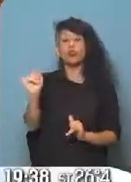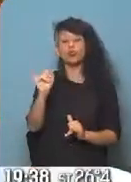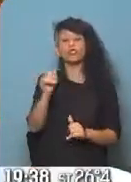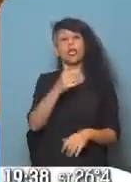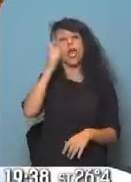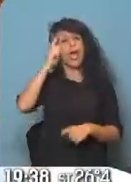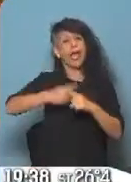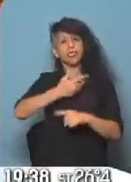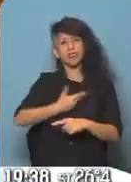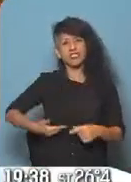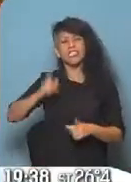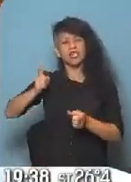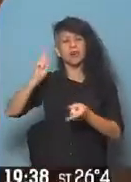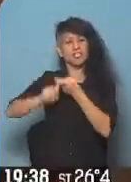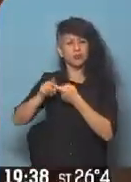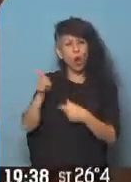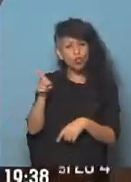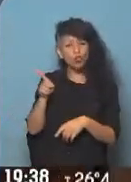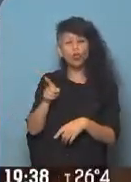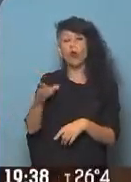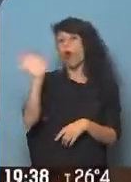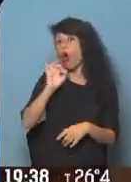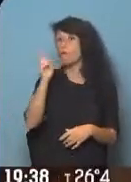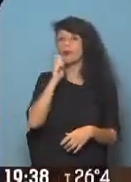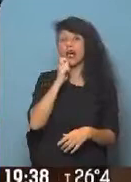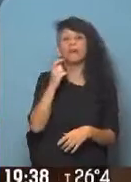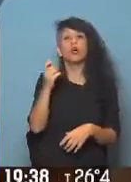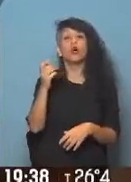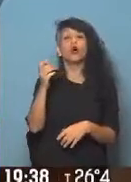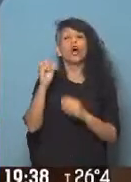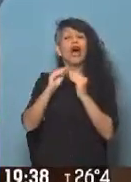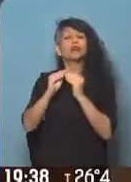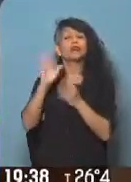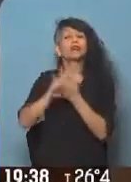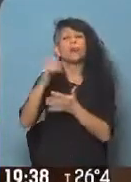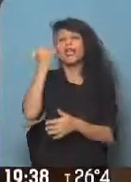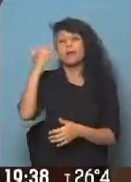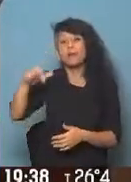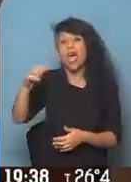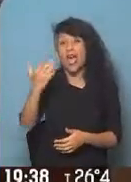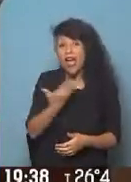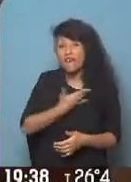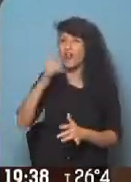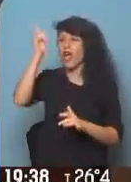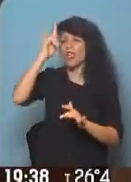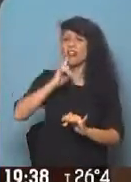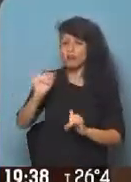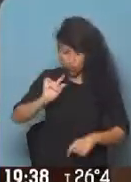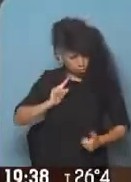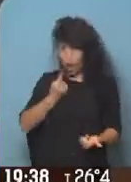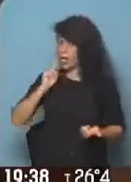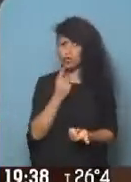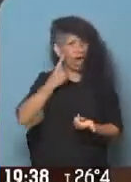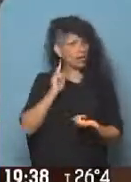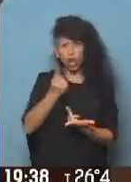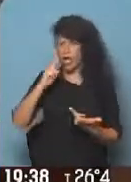como también fue en causa de vaciamiento y pf en la absoluta soledad en el nombramiento de hill cargo que